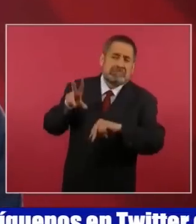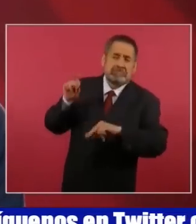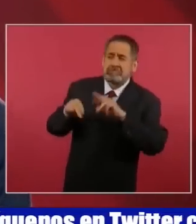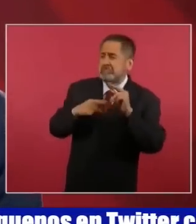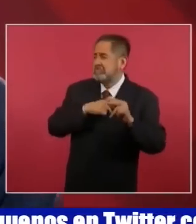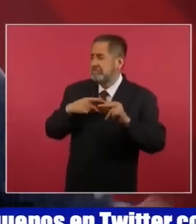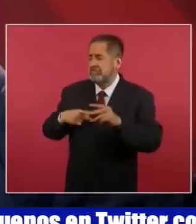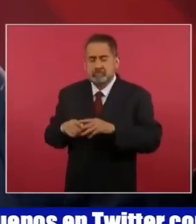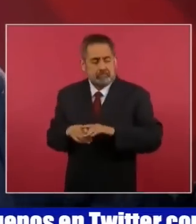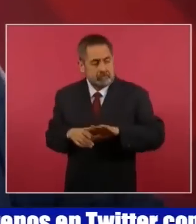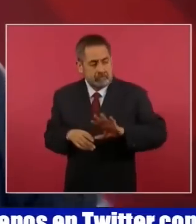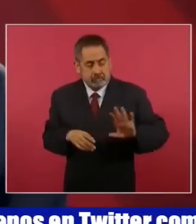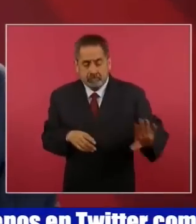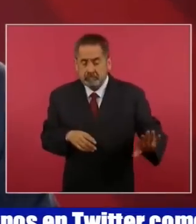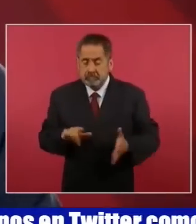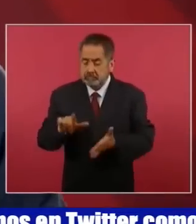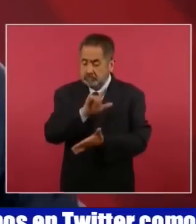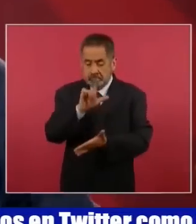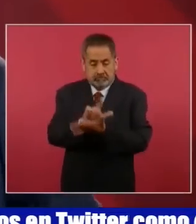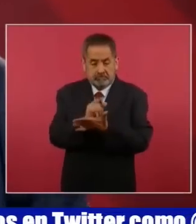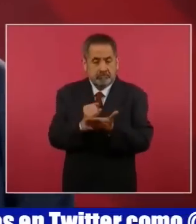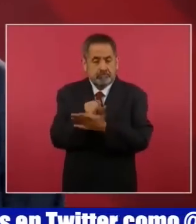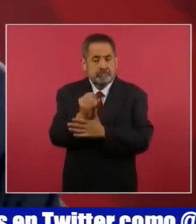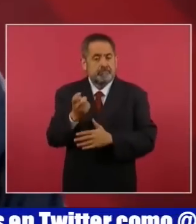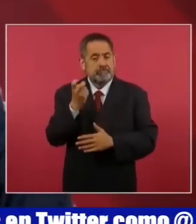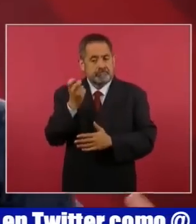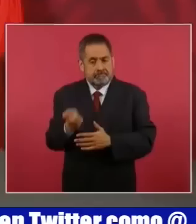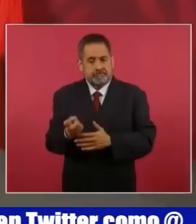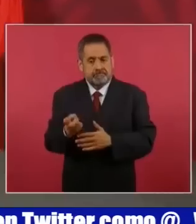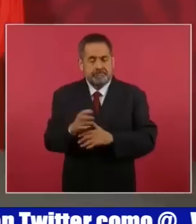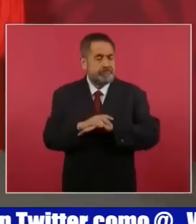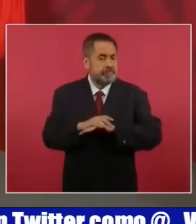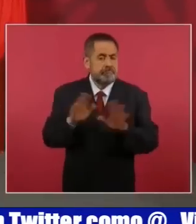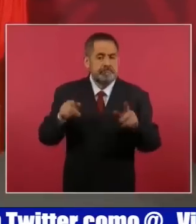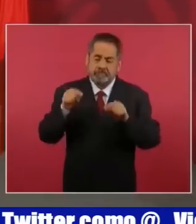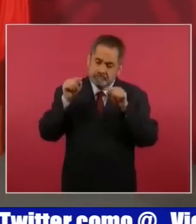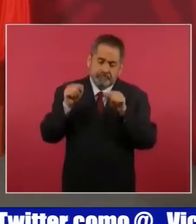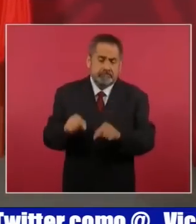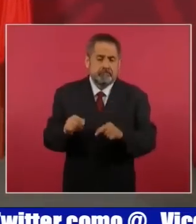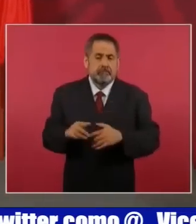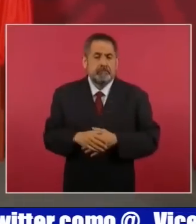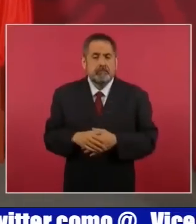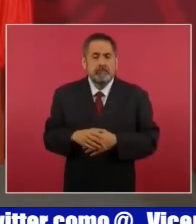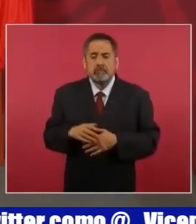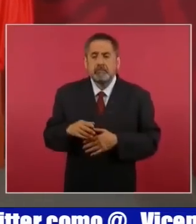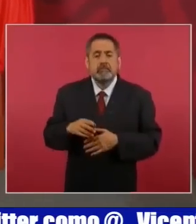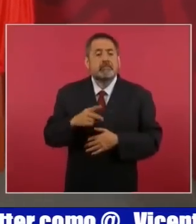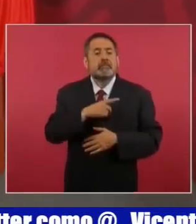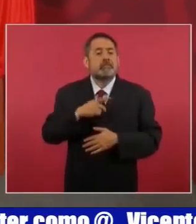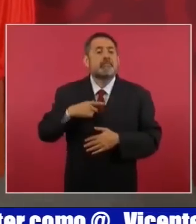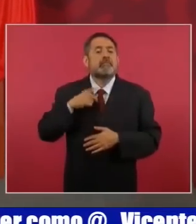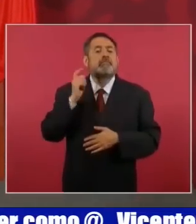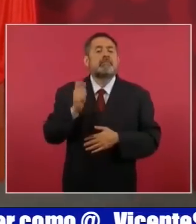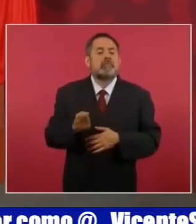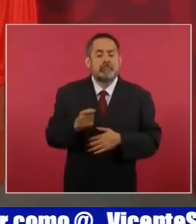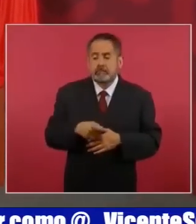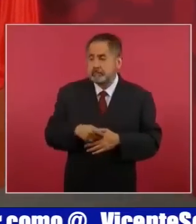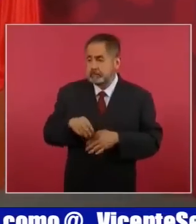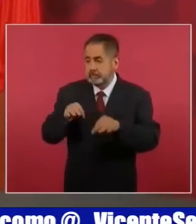para que pase un tiempo y no puedan trabajar en áreas que